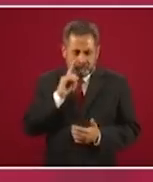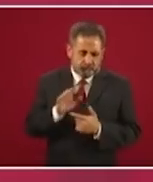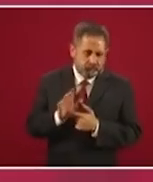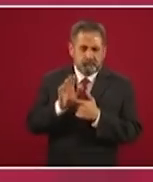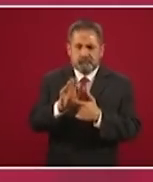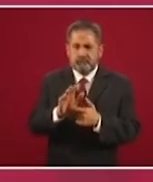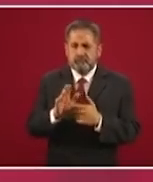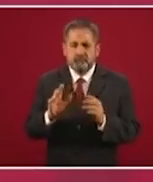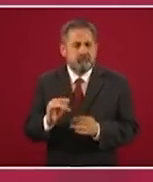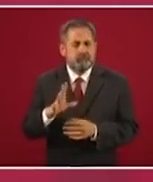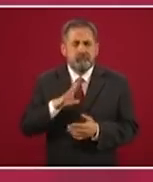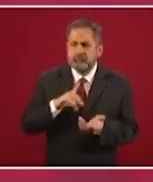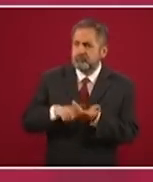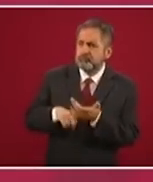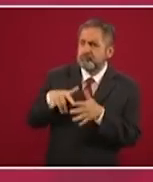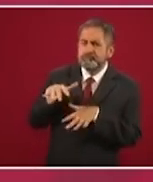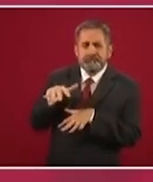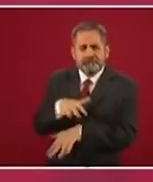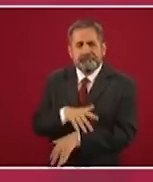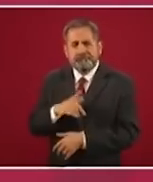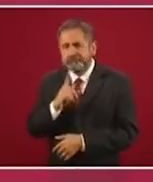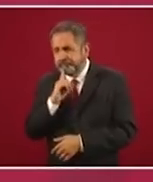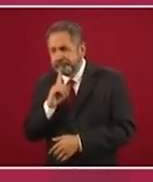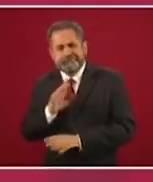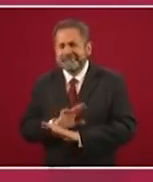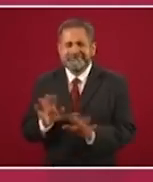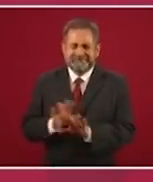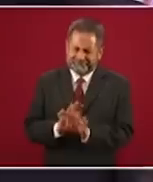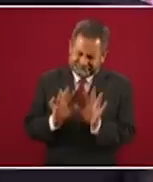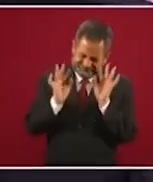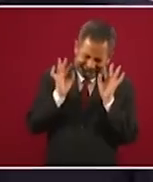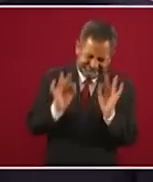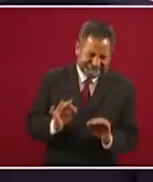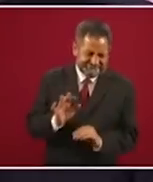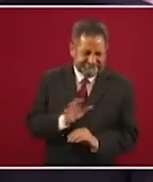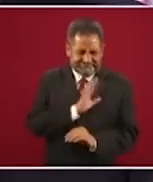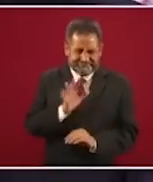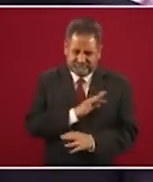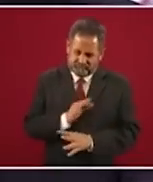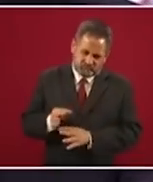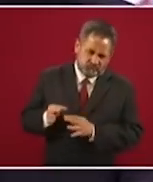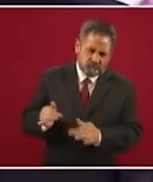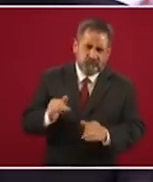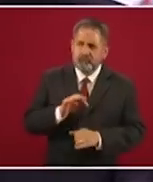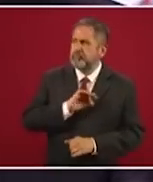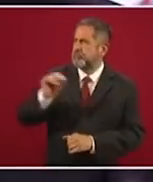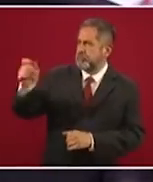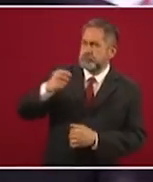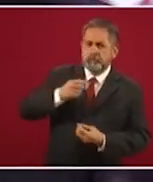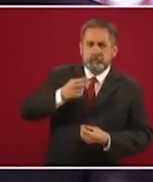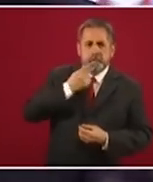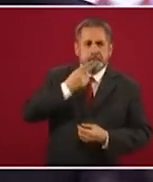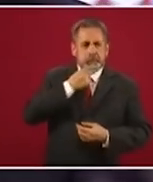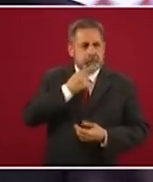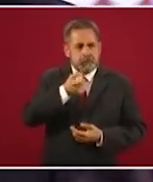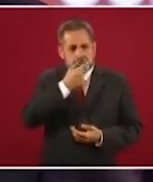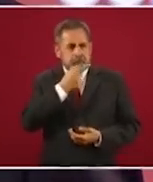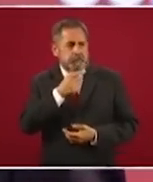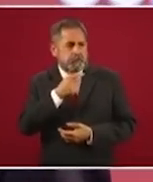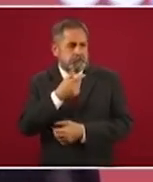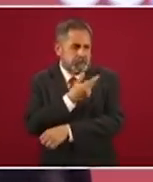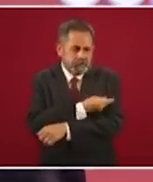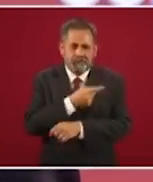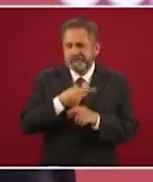demuestra que no tienen ningún problema, que pueden aplicarse.